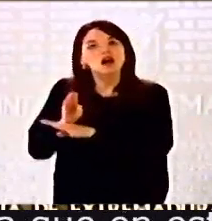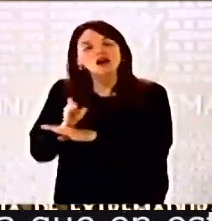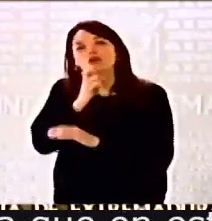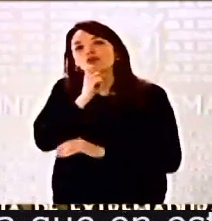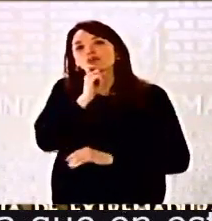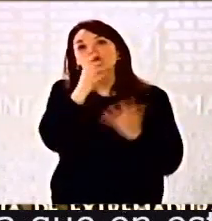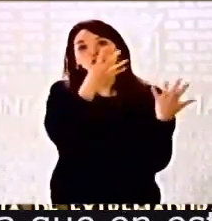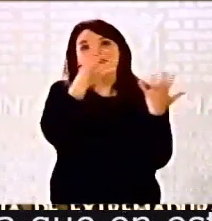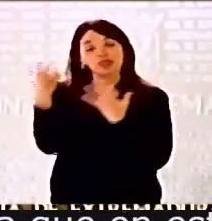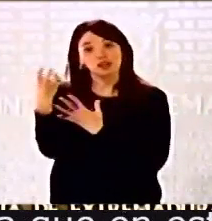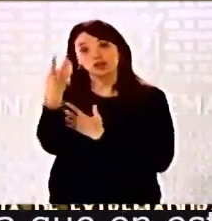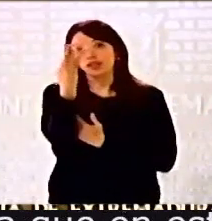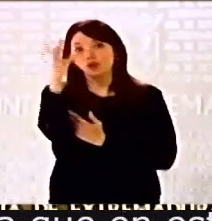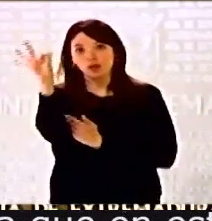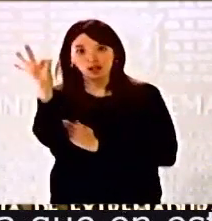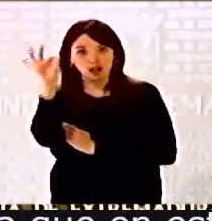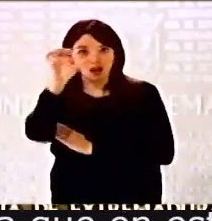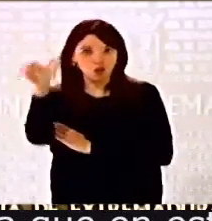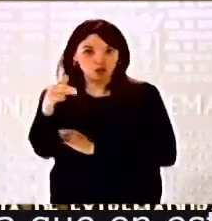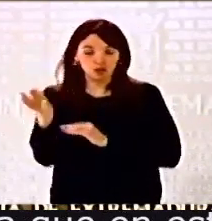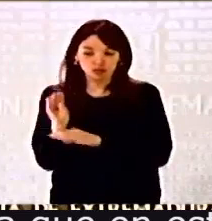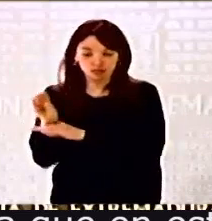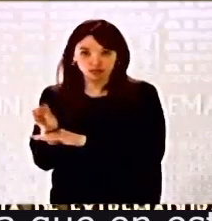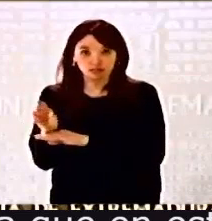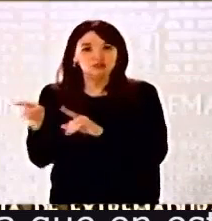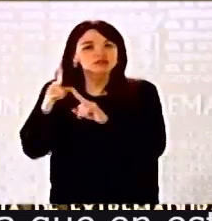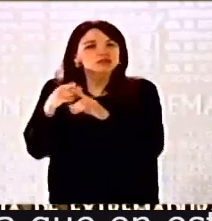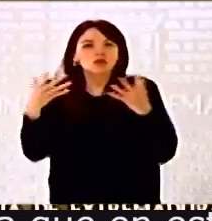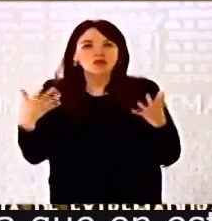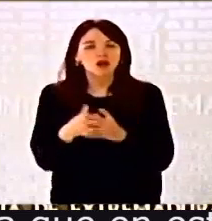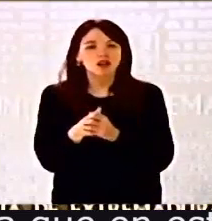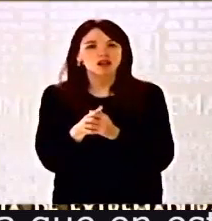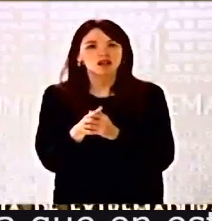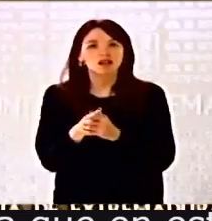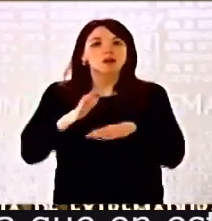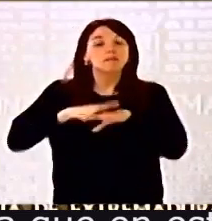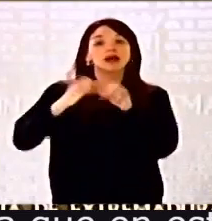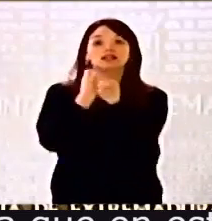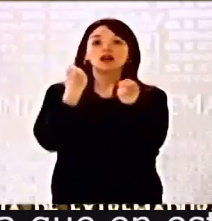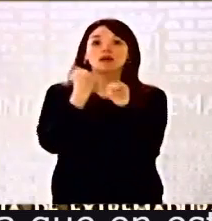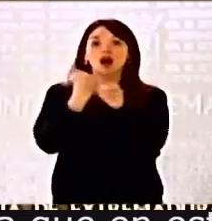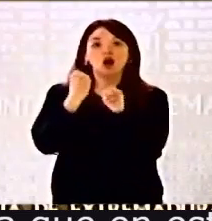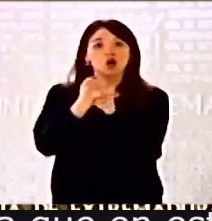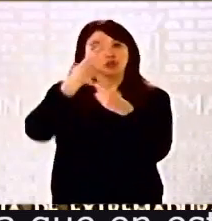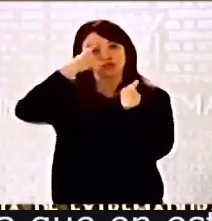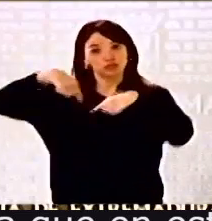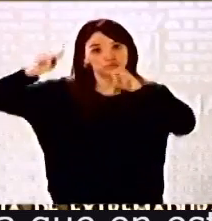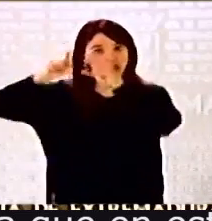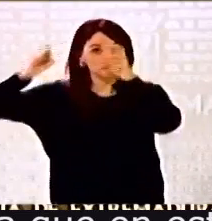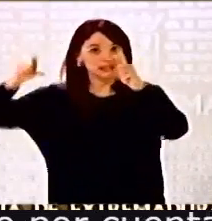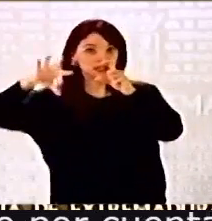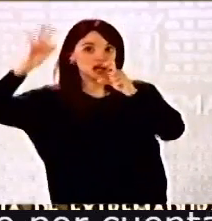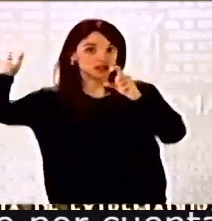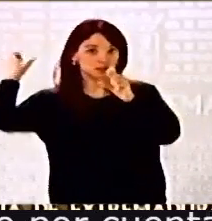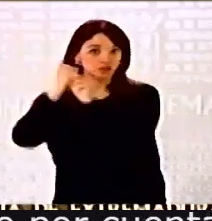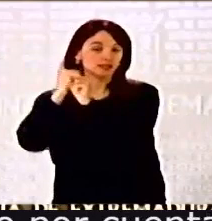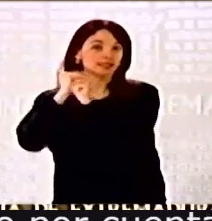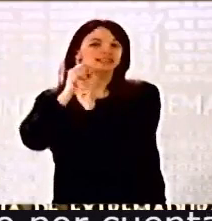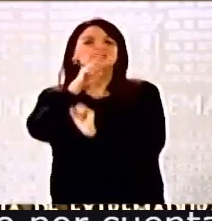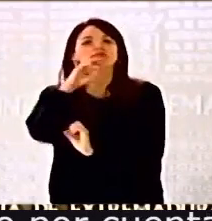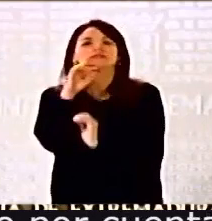de 950 euros, para conseguir que el empleo por cuenta ajena pueda mantenerse en